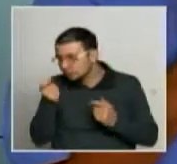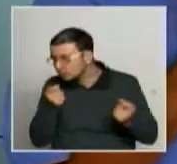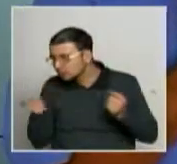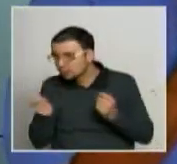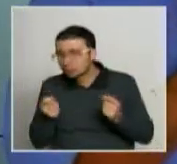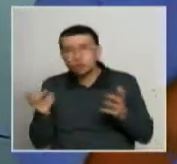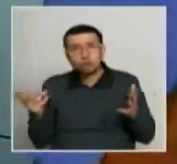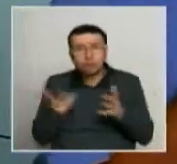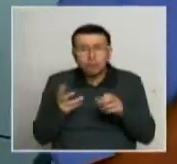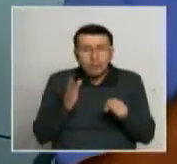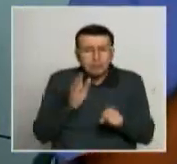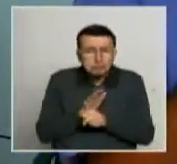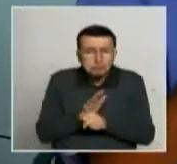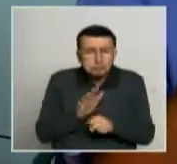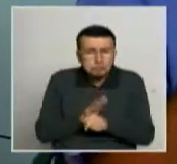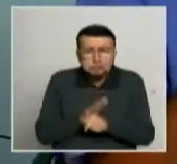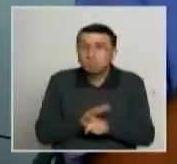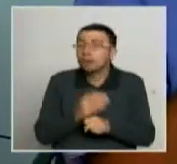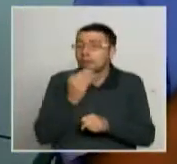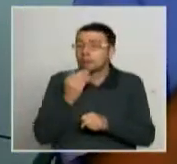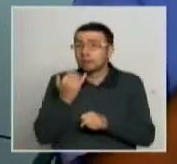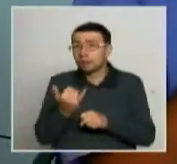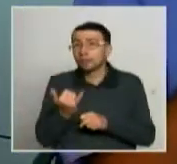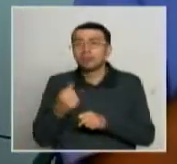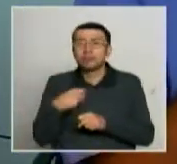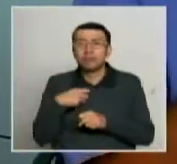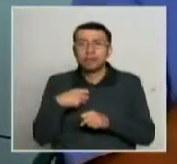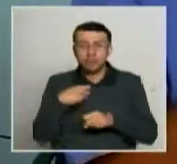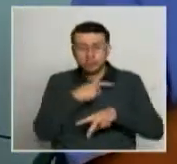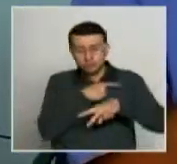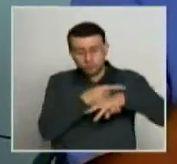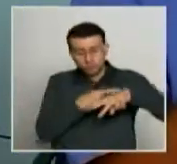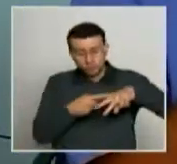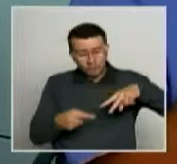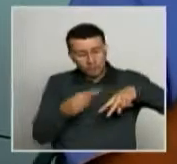venosas, o sea que las válvulas que tiene el sistema venoso